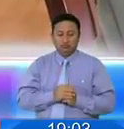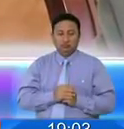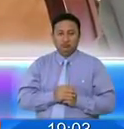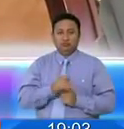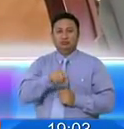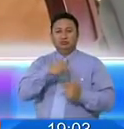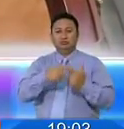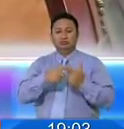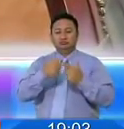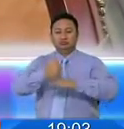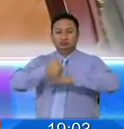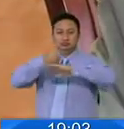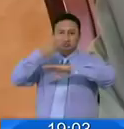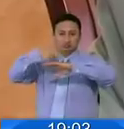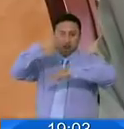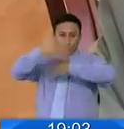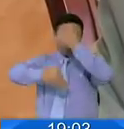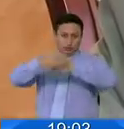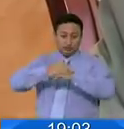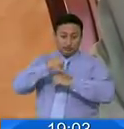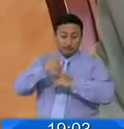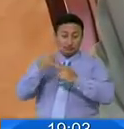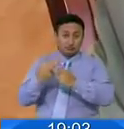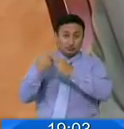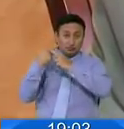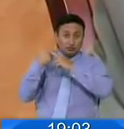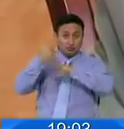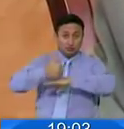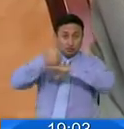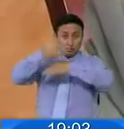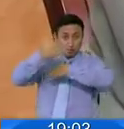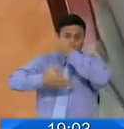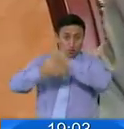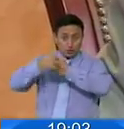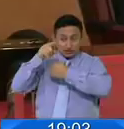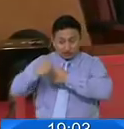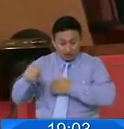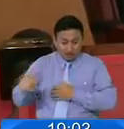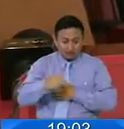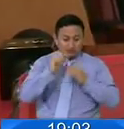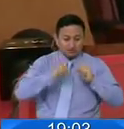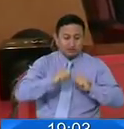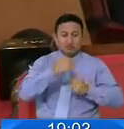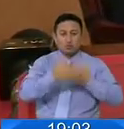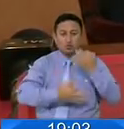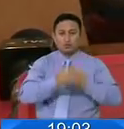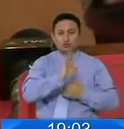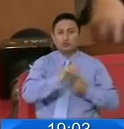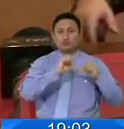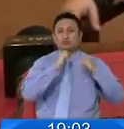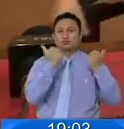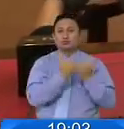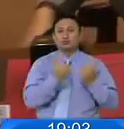Corte Nacional de Justicia, que es el juez competente para juzgar los delitos de los asambleístas. Informó Héctor Romero.